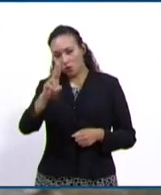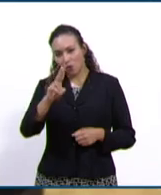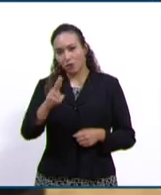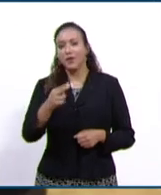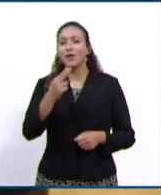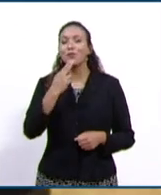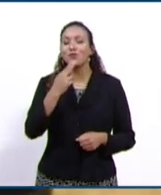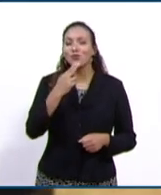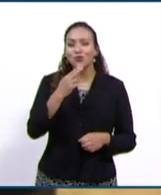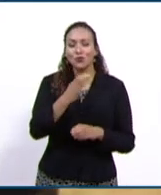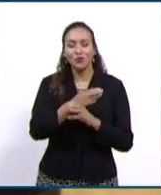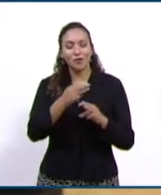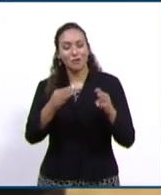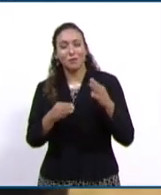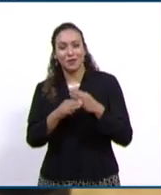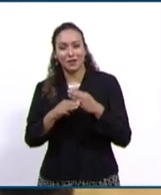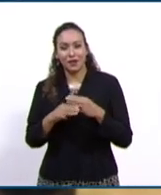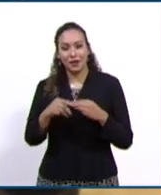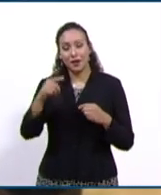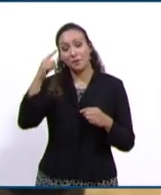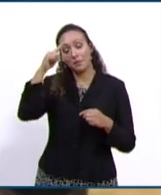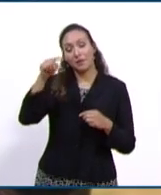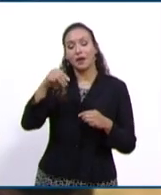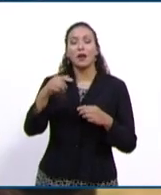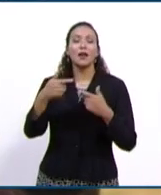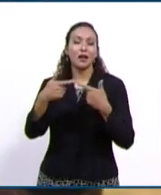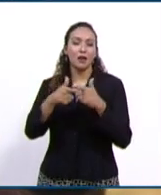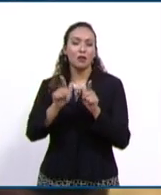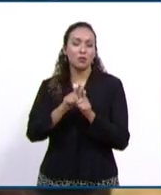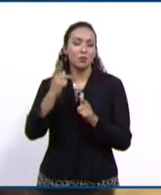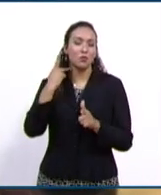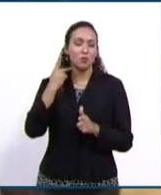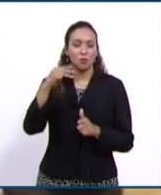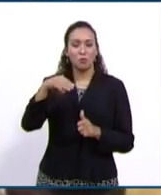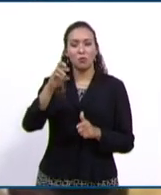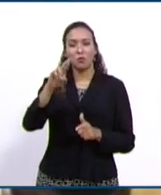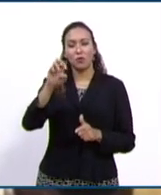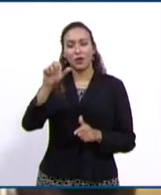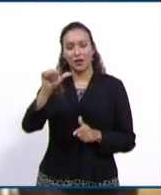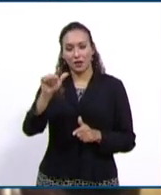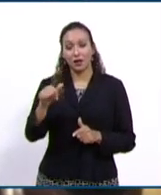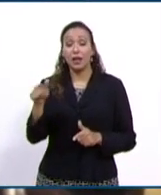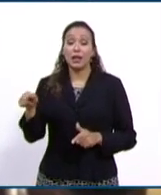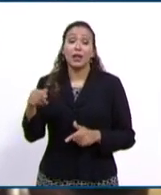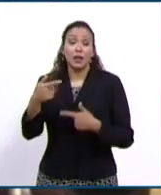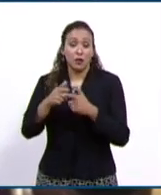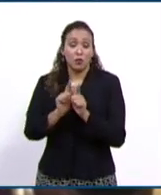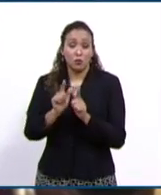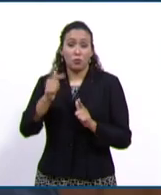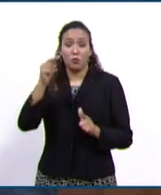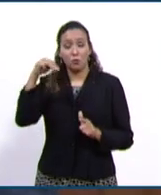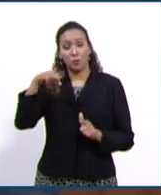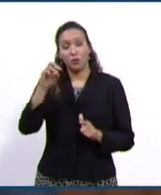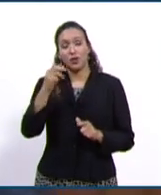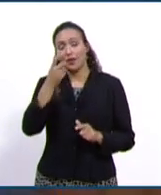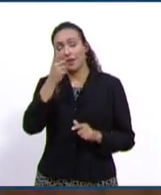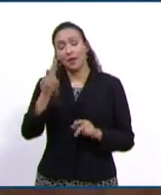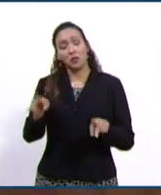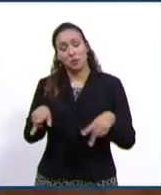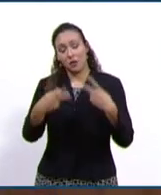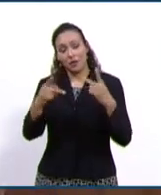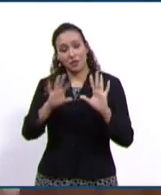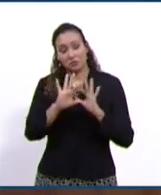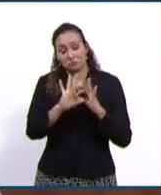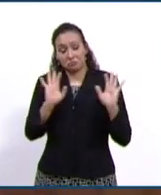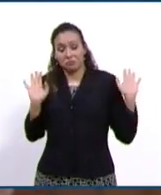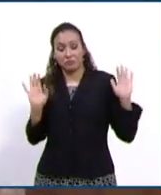artículos utilitarios en mítines de Morena y en los que obligaban al partido a deslindarse de este tipo de ventas. Aquí